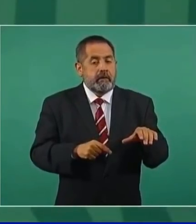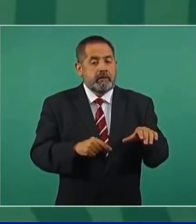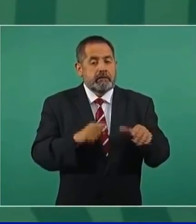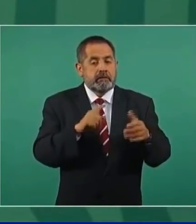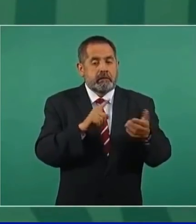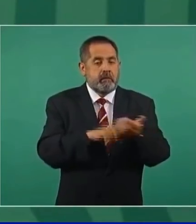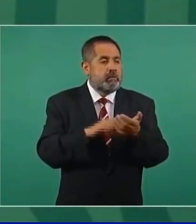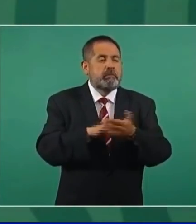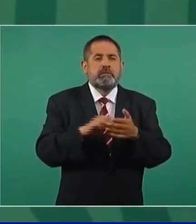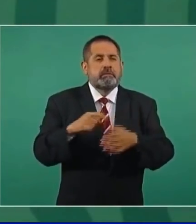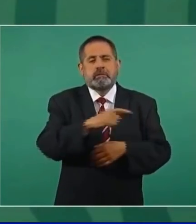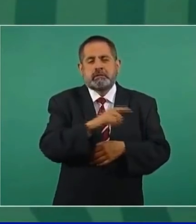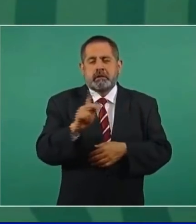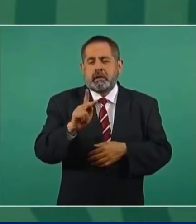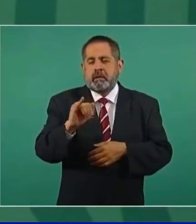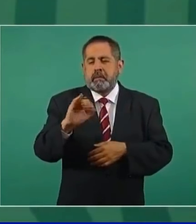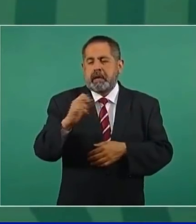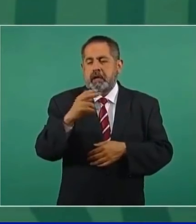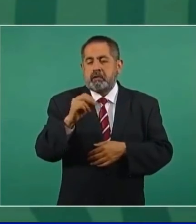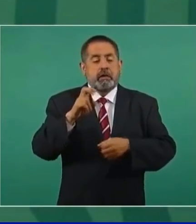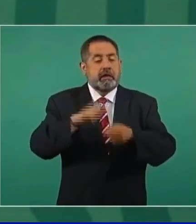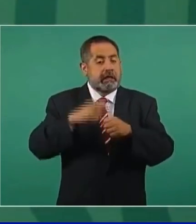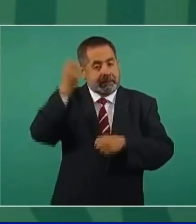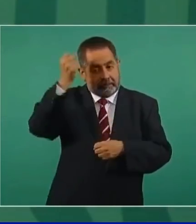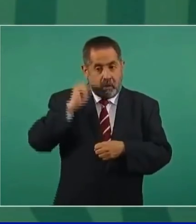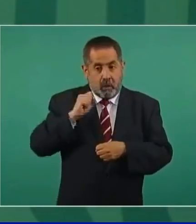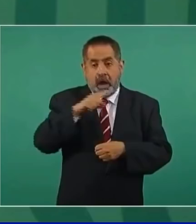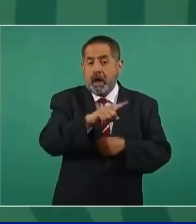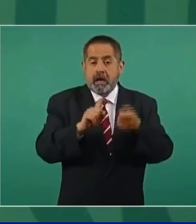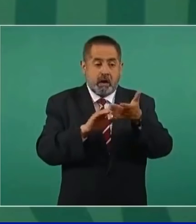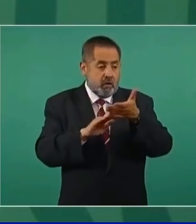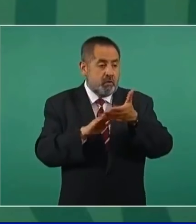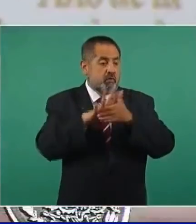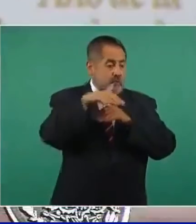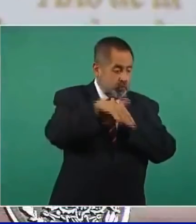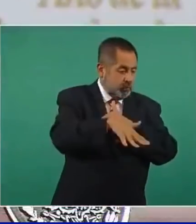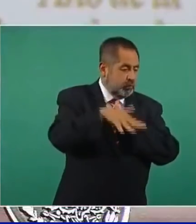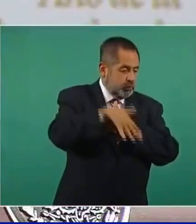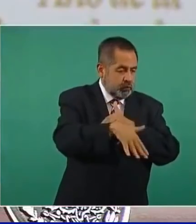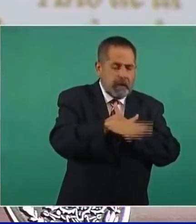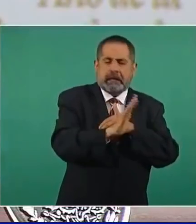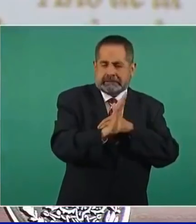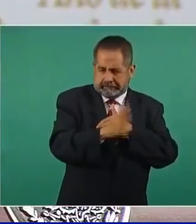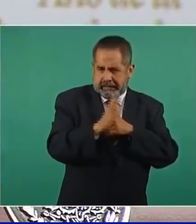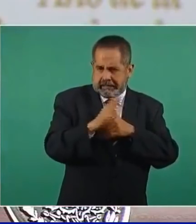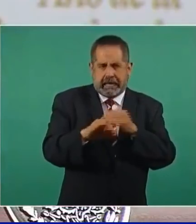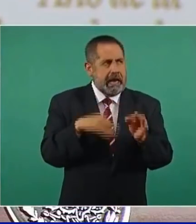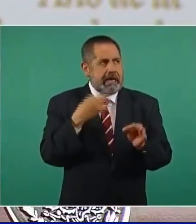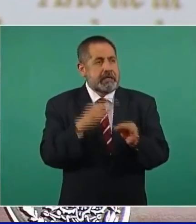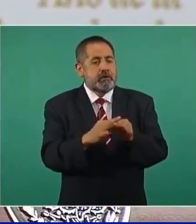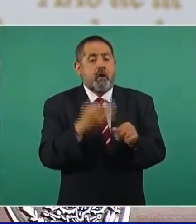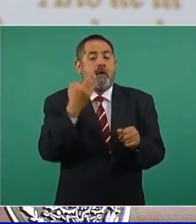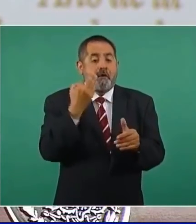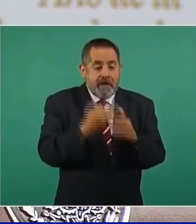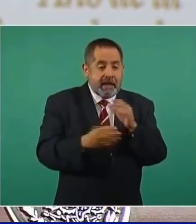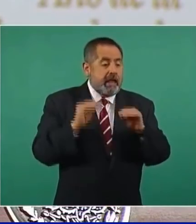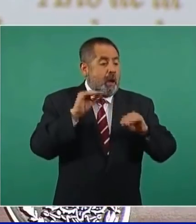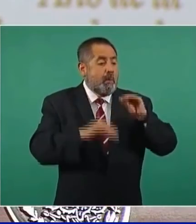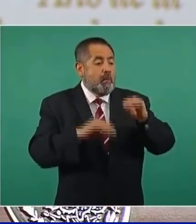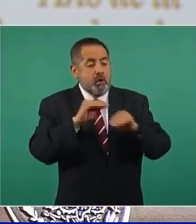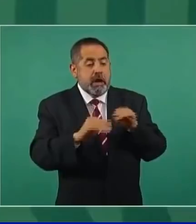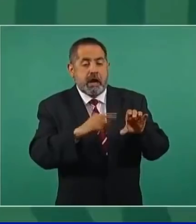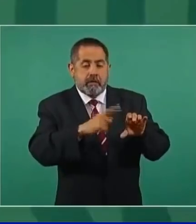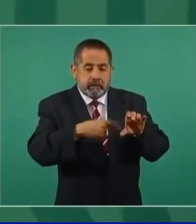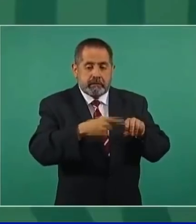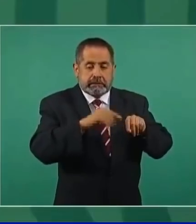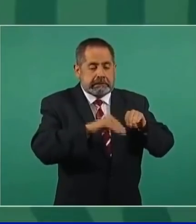Picachos, por ejemplo, en Sinaloa, ya está la presa funcionando, pero falta todo el sistema eléctrico. Estamos